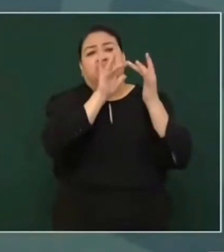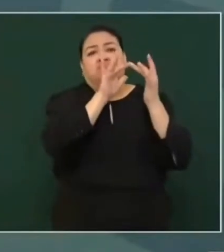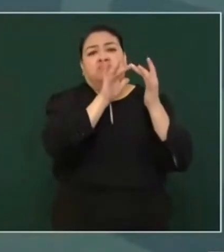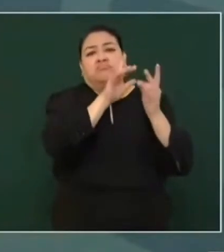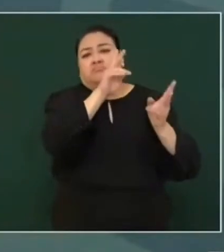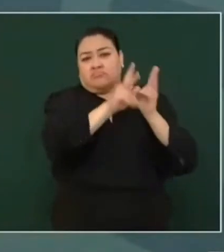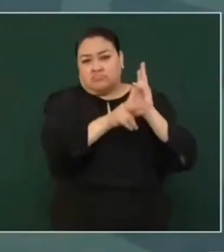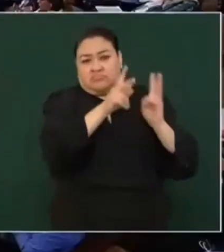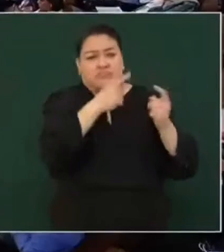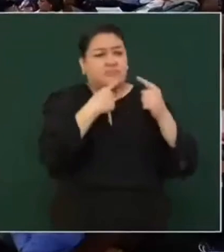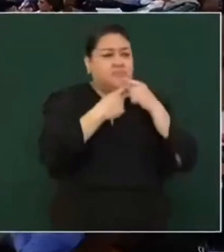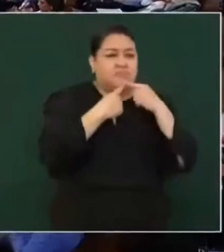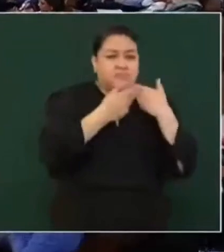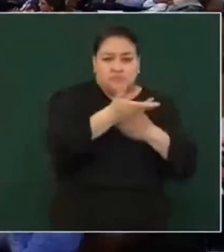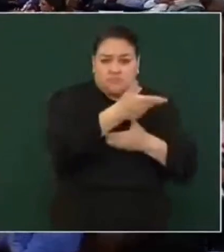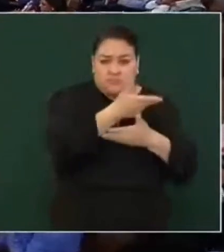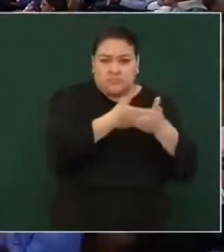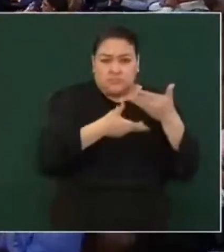habló el